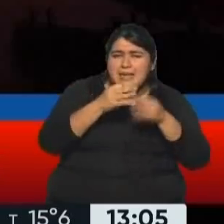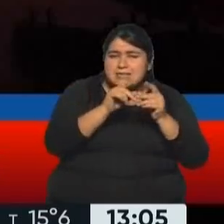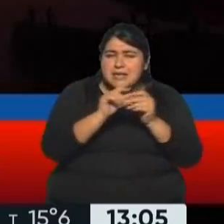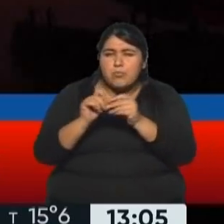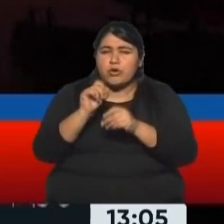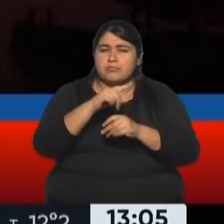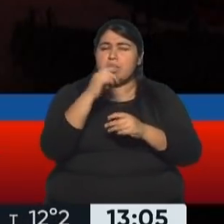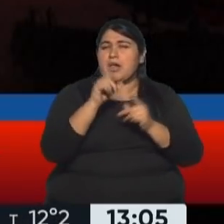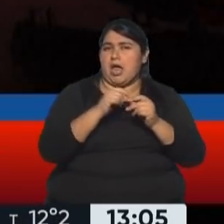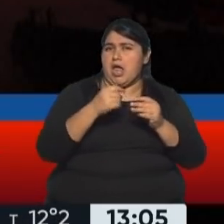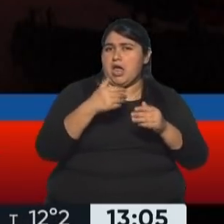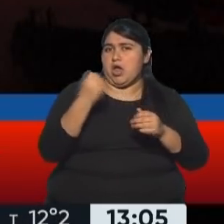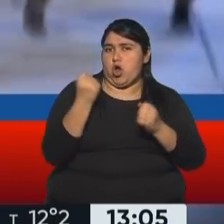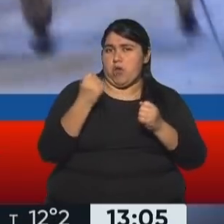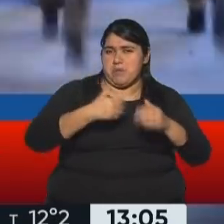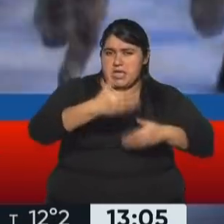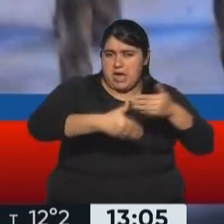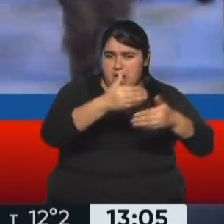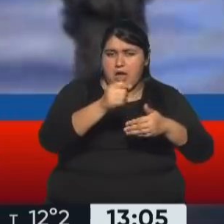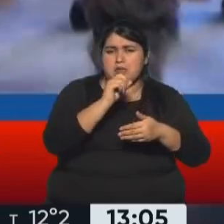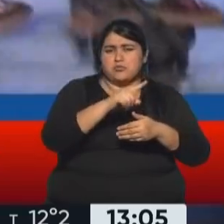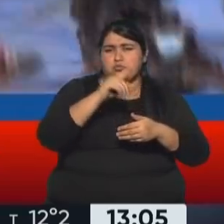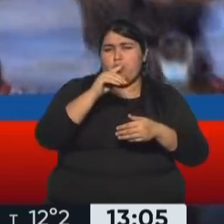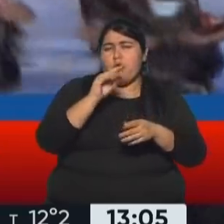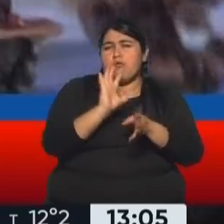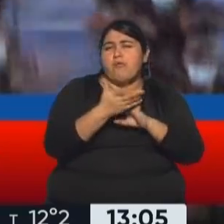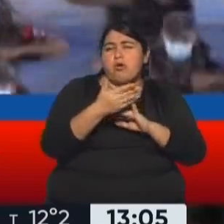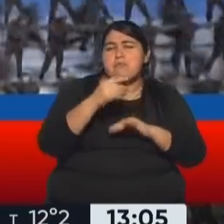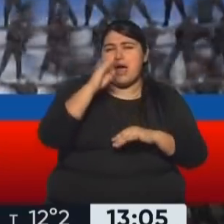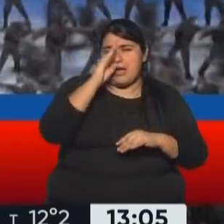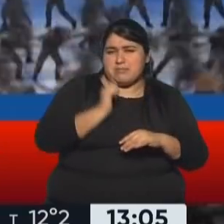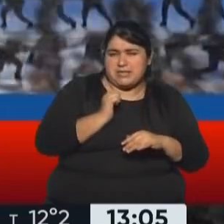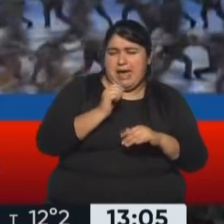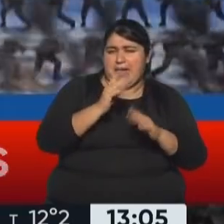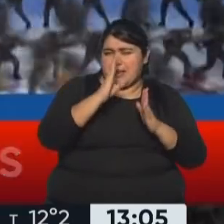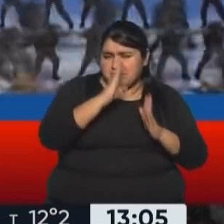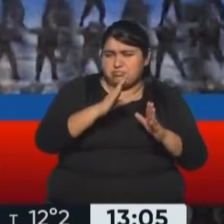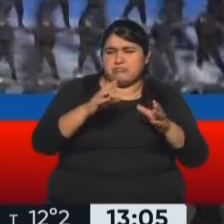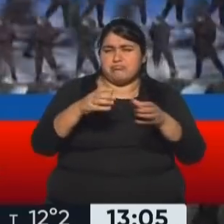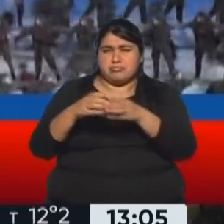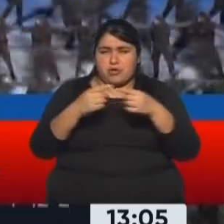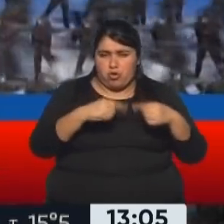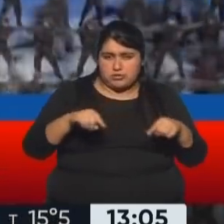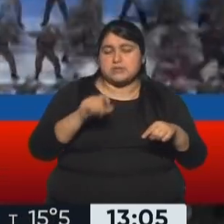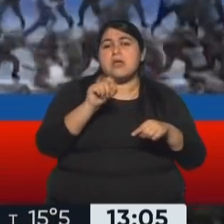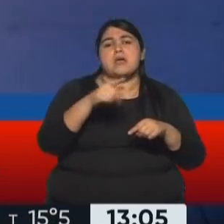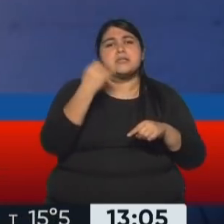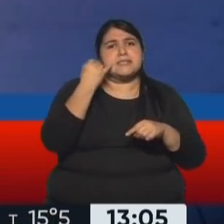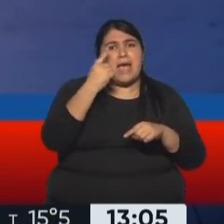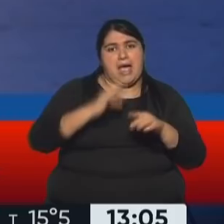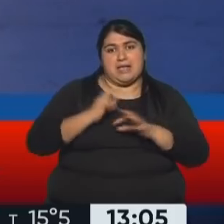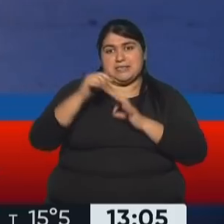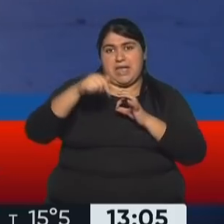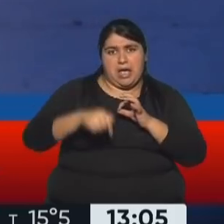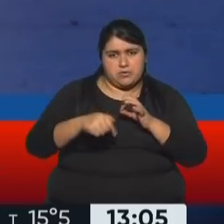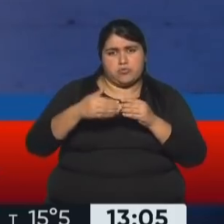economía, sus avances tecnológicos, su doctrina militar y su propia narrativa, China parece estar concretando en el siglo XXI